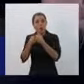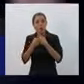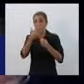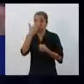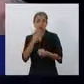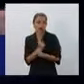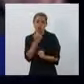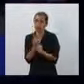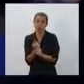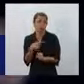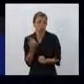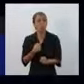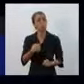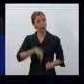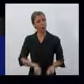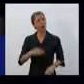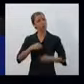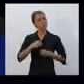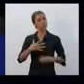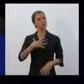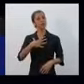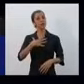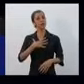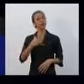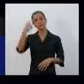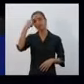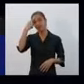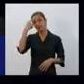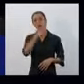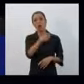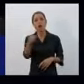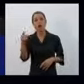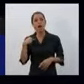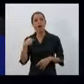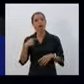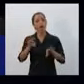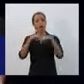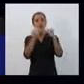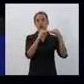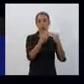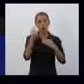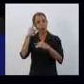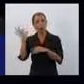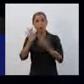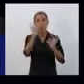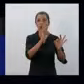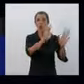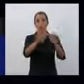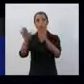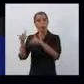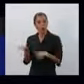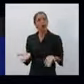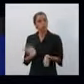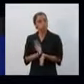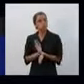estoy más esperanzado porque empiezo a escuchar que todos compartimos los mismos diagnósticos italia pudimos generar acuerdos